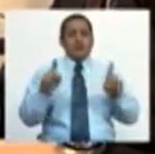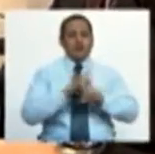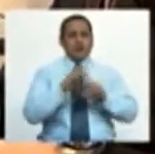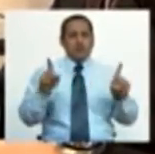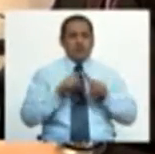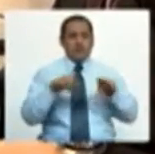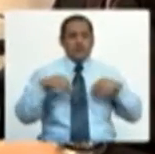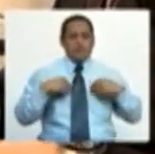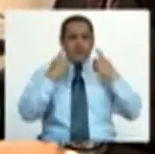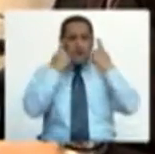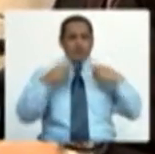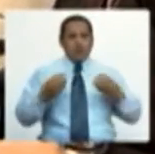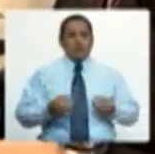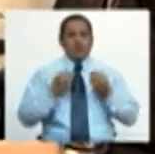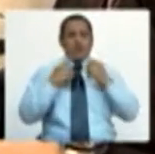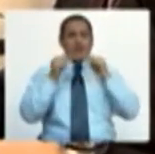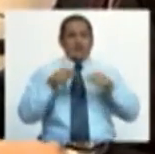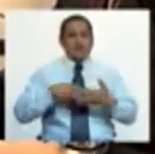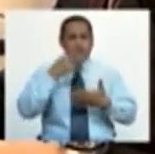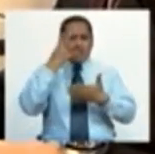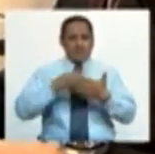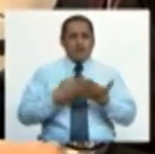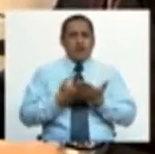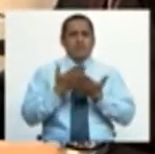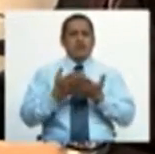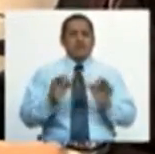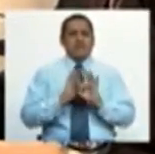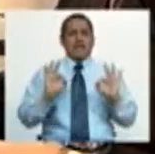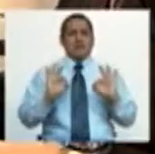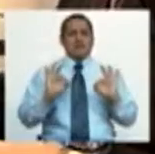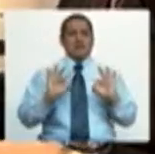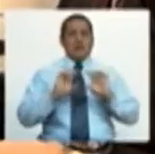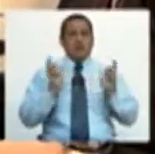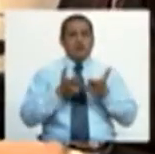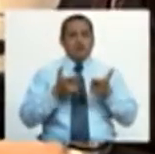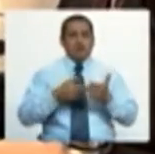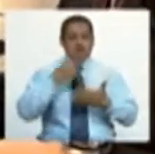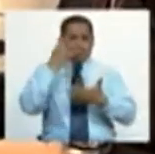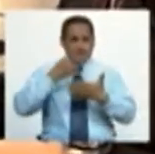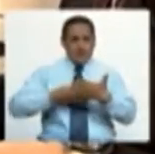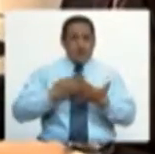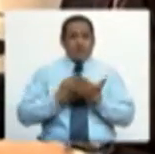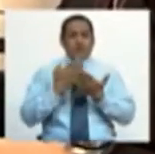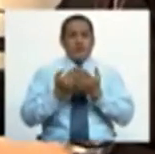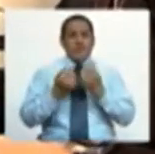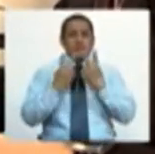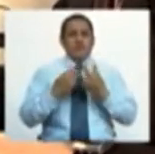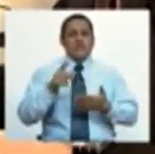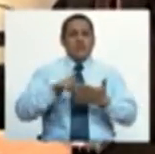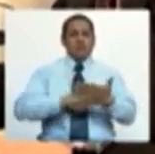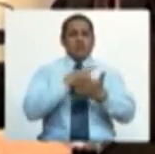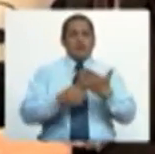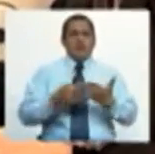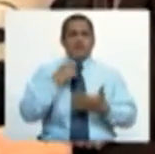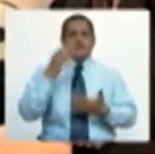que no se considera instancia porque allí no se evalúan pruebas ni hechos. Lo único que hace la Corte Suprema es evaluar si hay causas de nulidad en